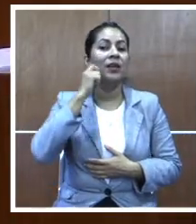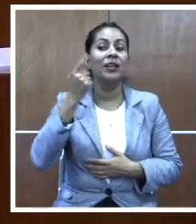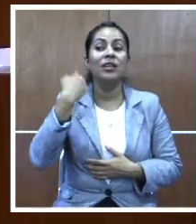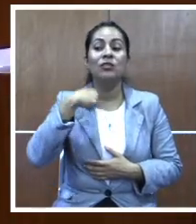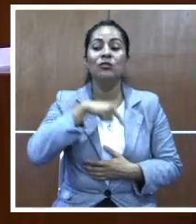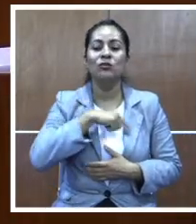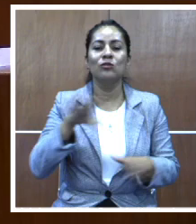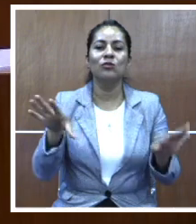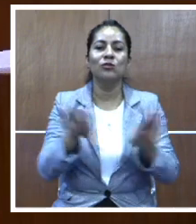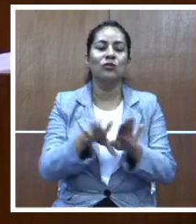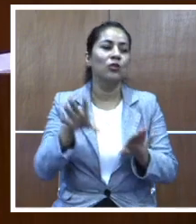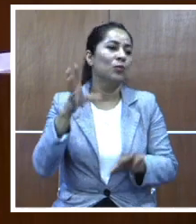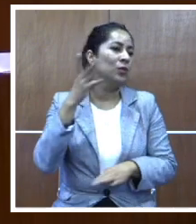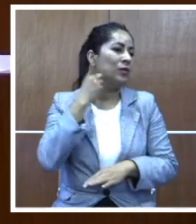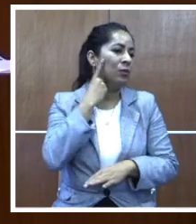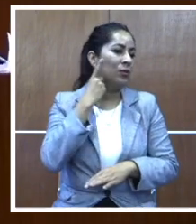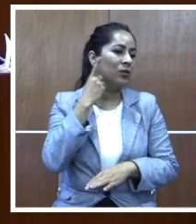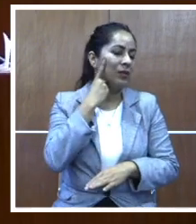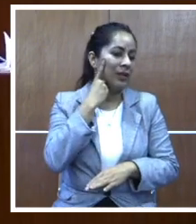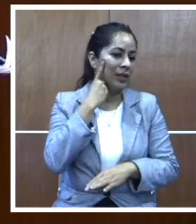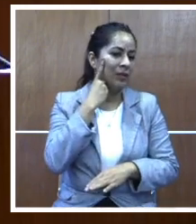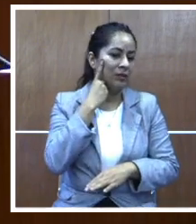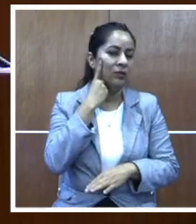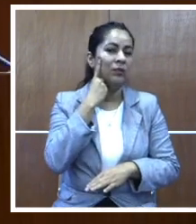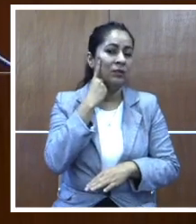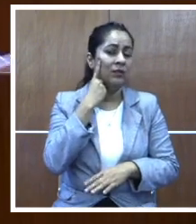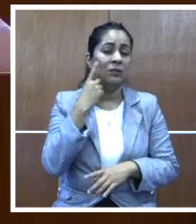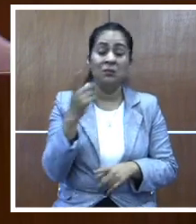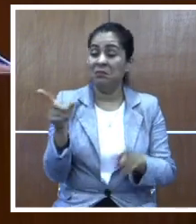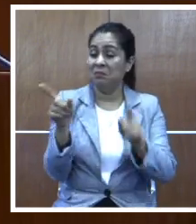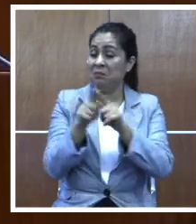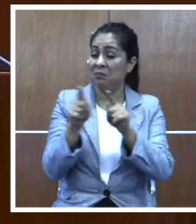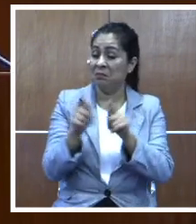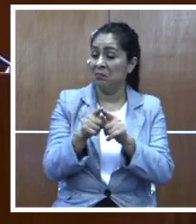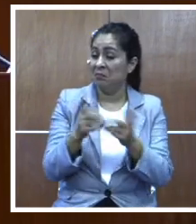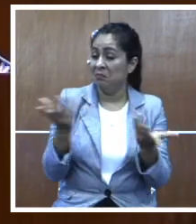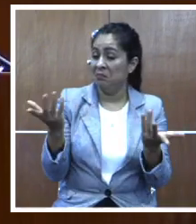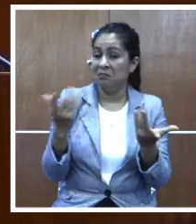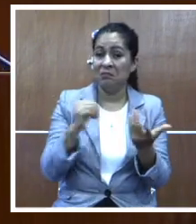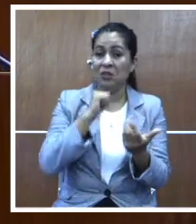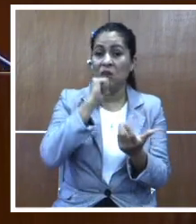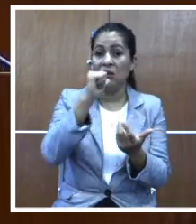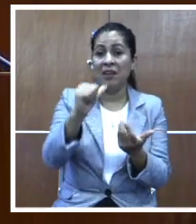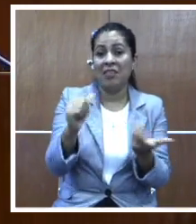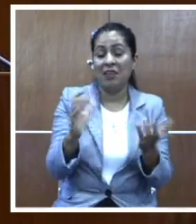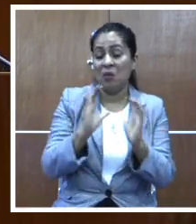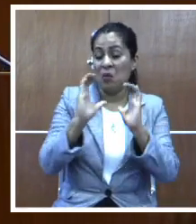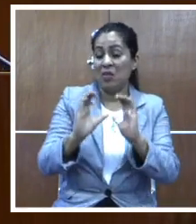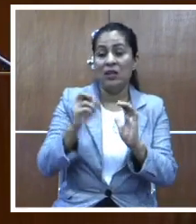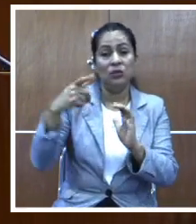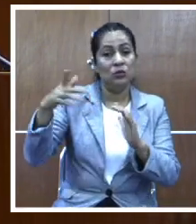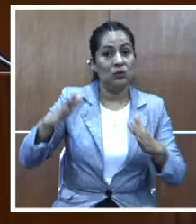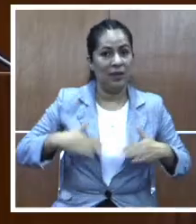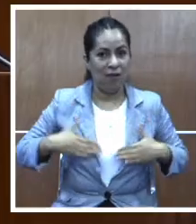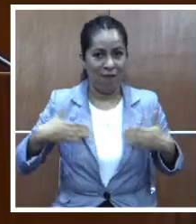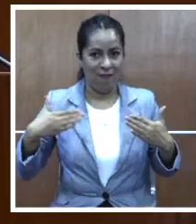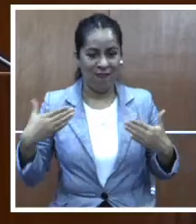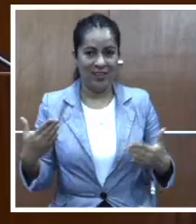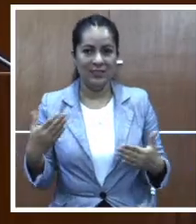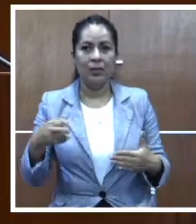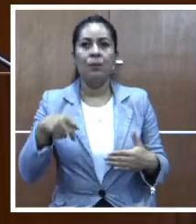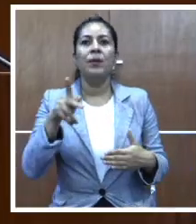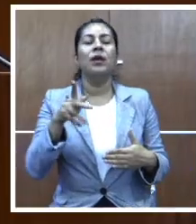como representantes populares somos simples depositarios de su confianza. Sin embargo,